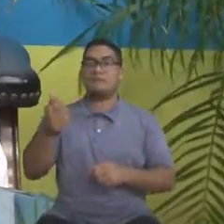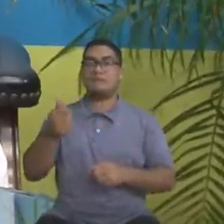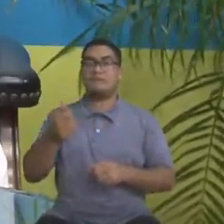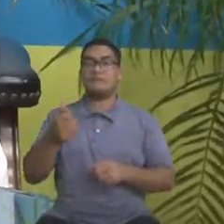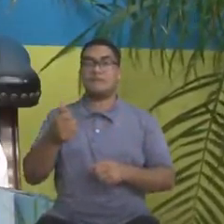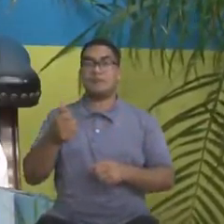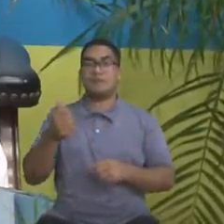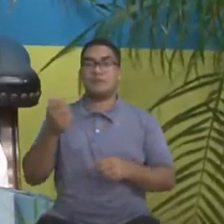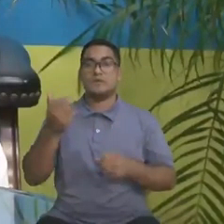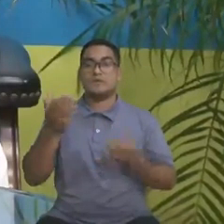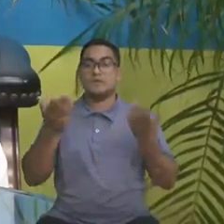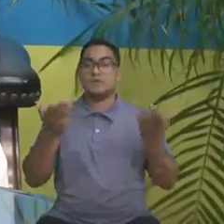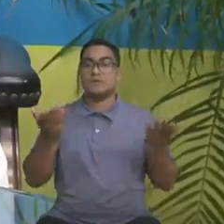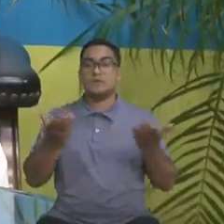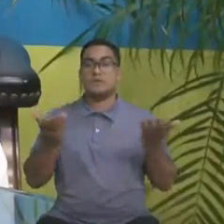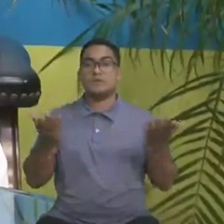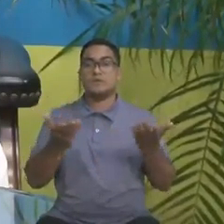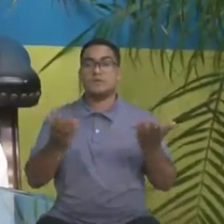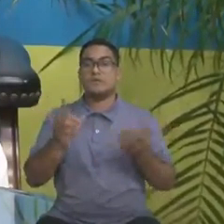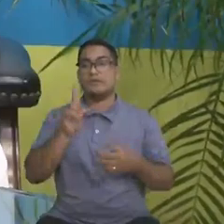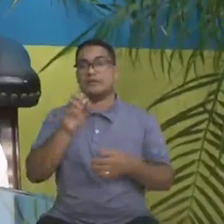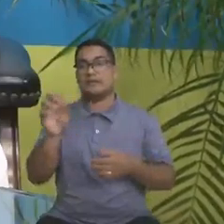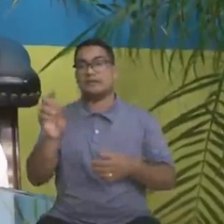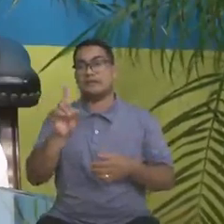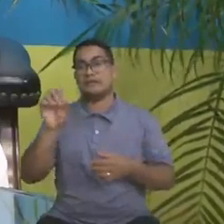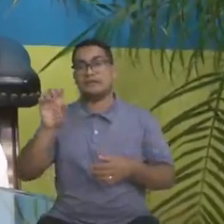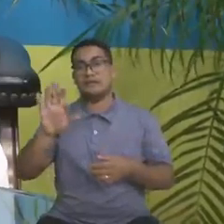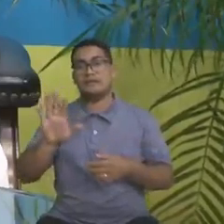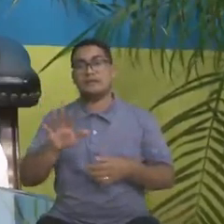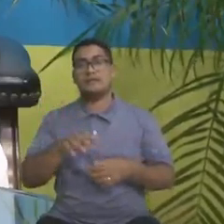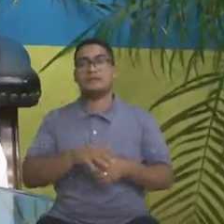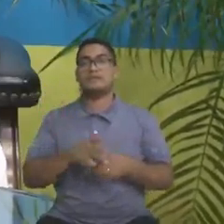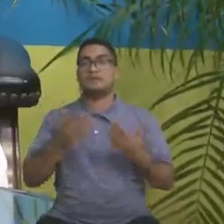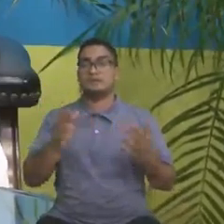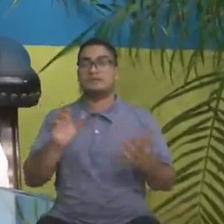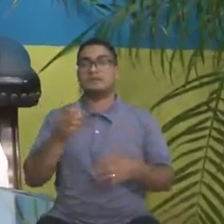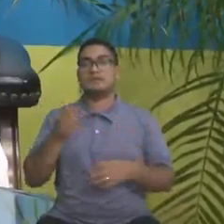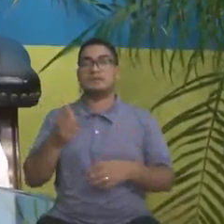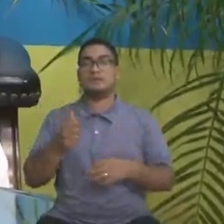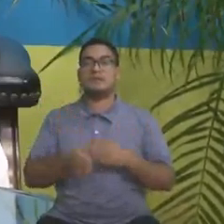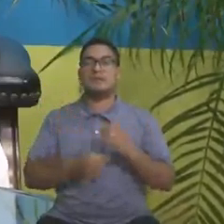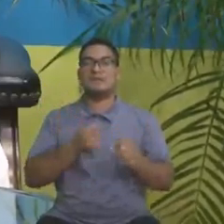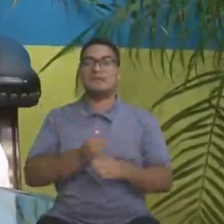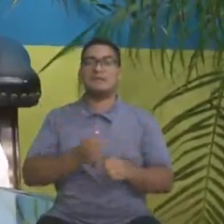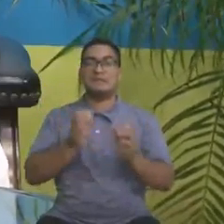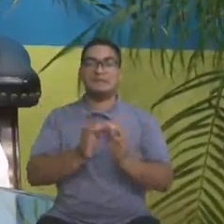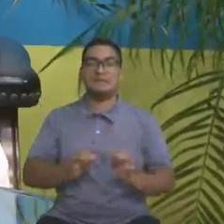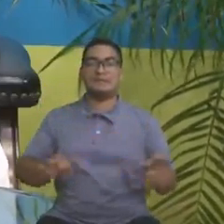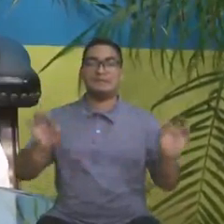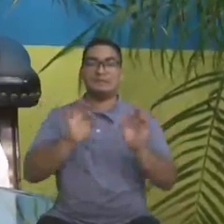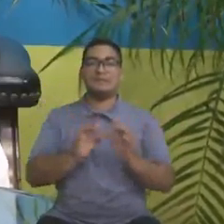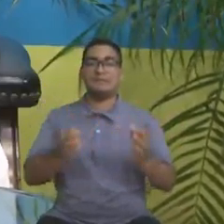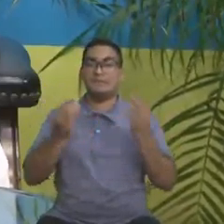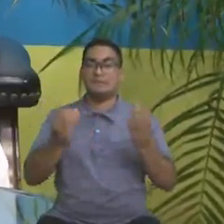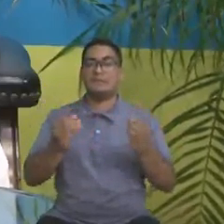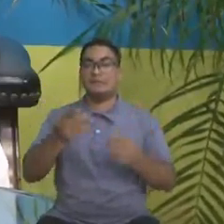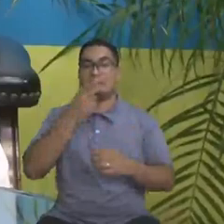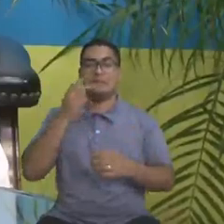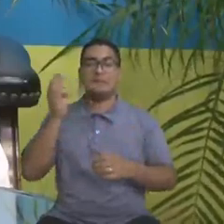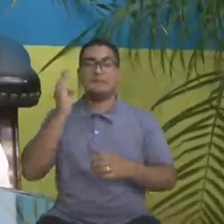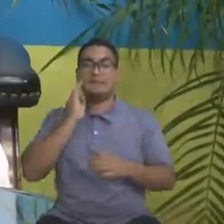18 kilos. 18, ¿vale? Decía sí, niño yo. De 5. 18 por 2.2. Niño de 5 años tiene que